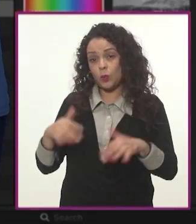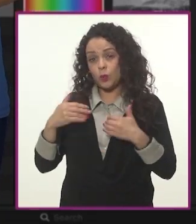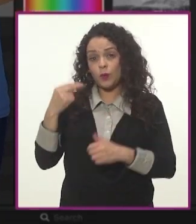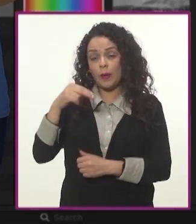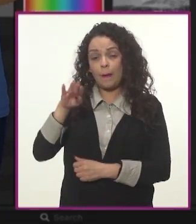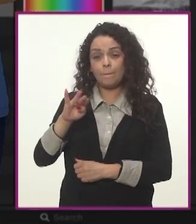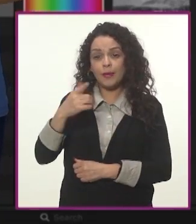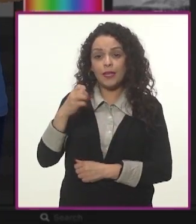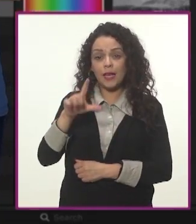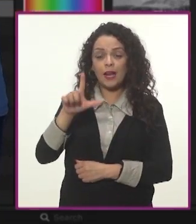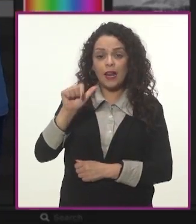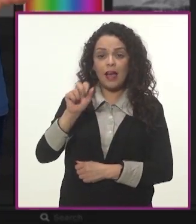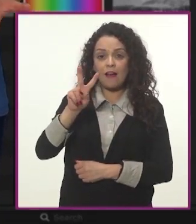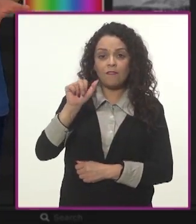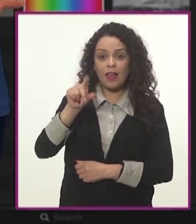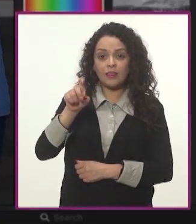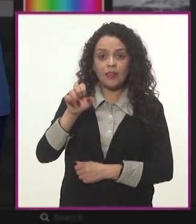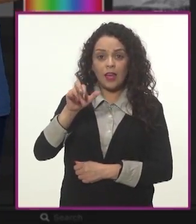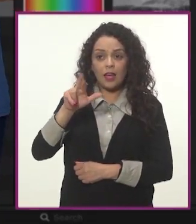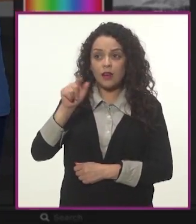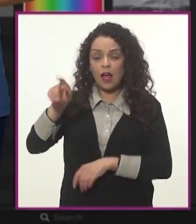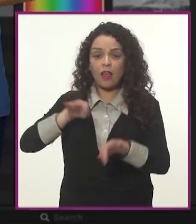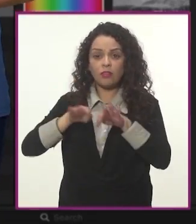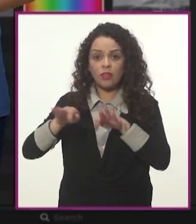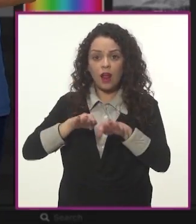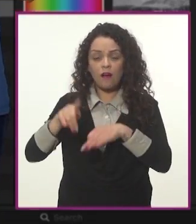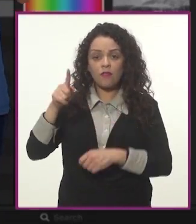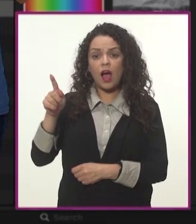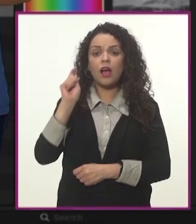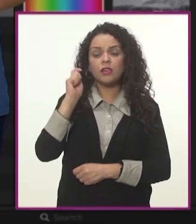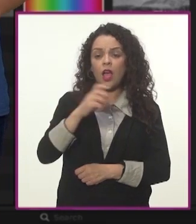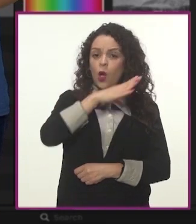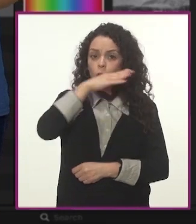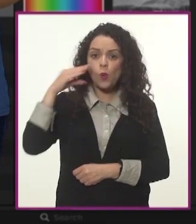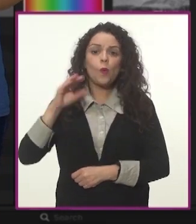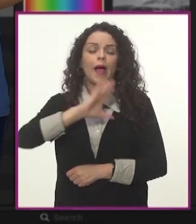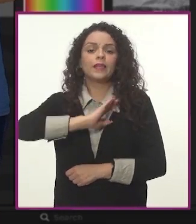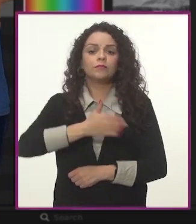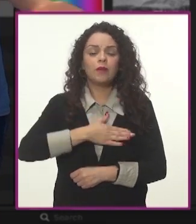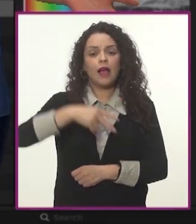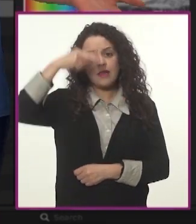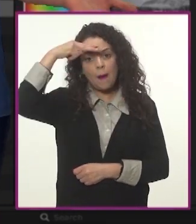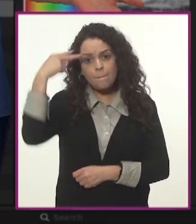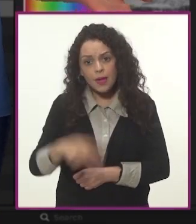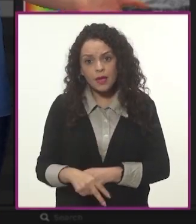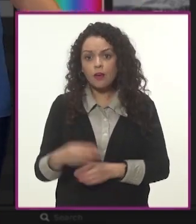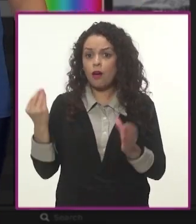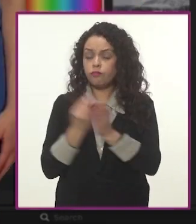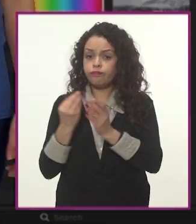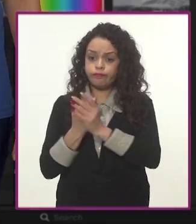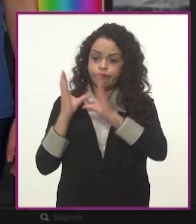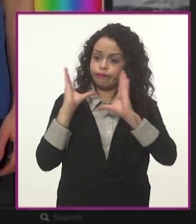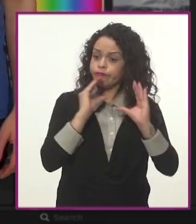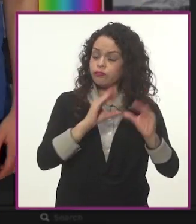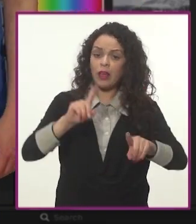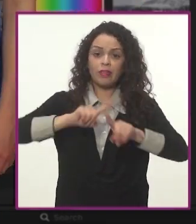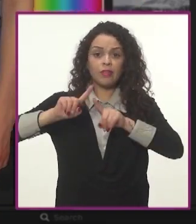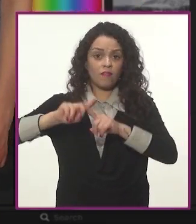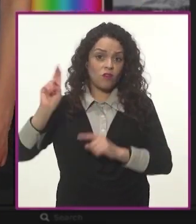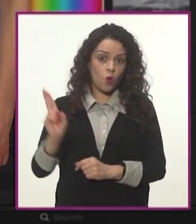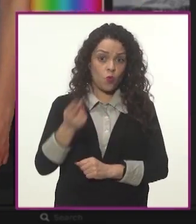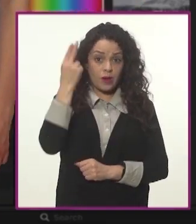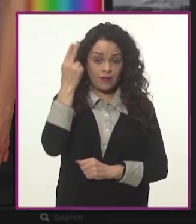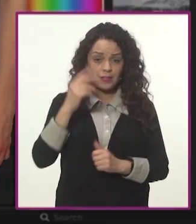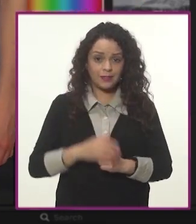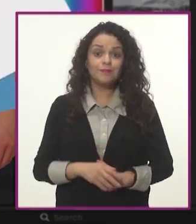Miguel Lavandeira, que ha trabajado en Cuba, en España y México y ha dado clases de edición en diferentes universidades. Pues vamos